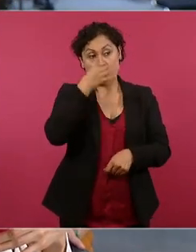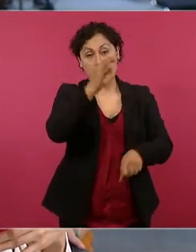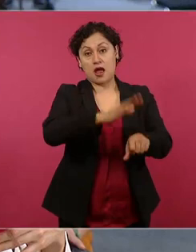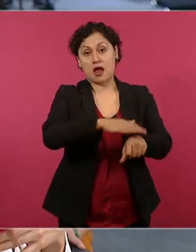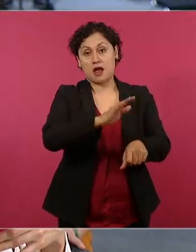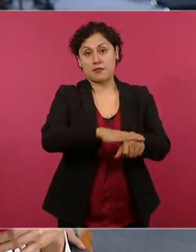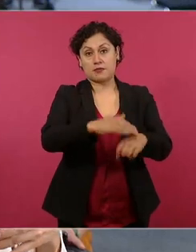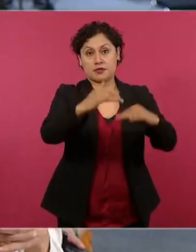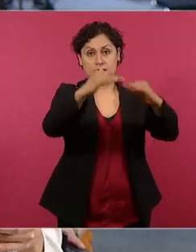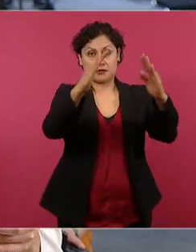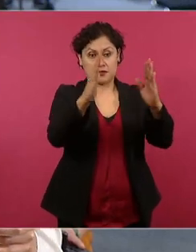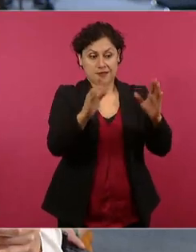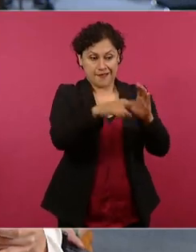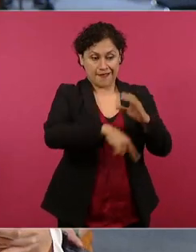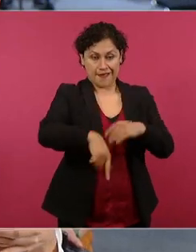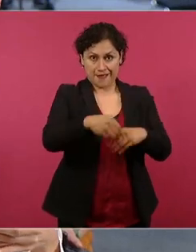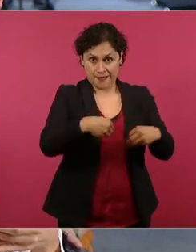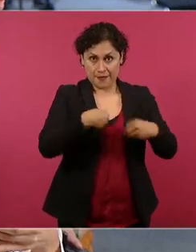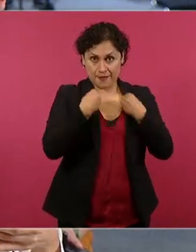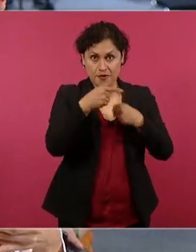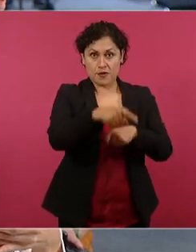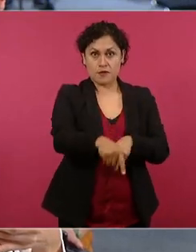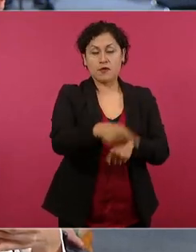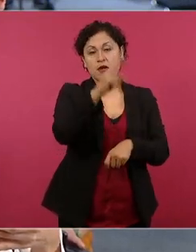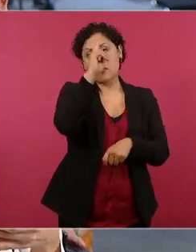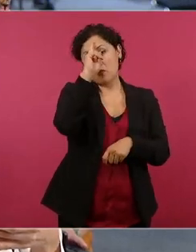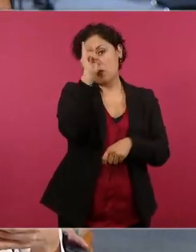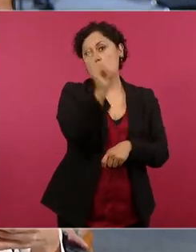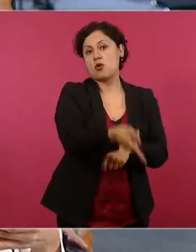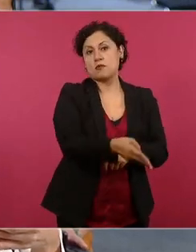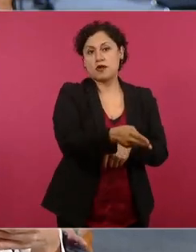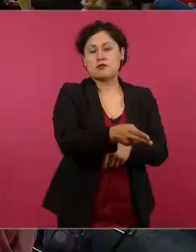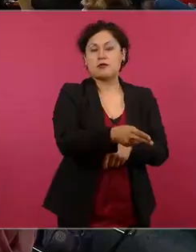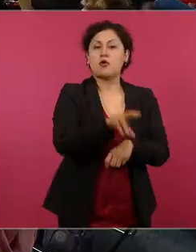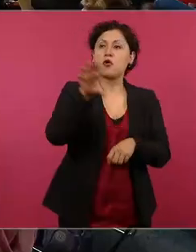este fraccionamiento realizar contrataciones